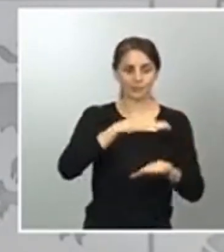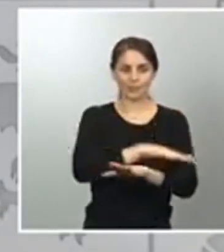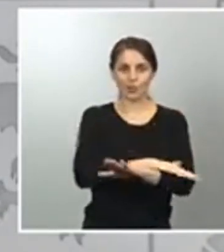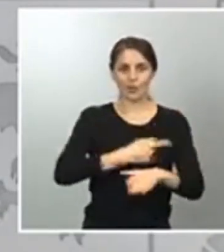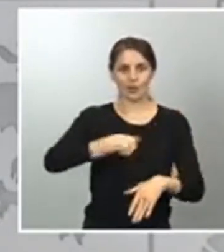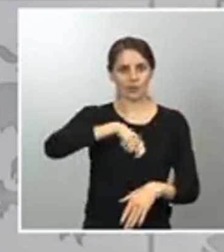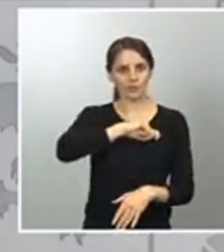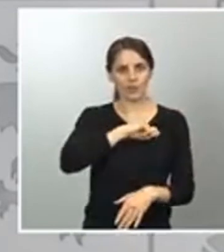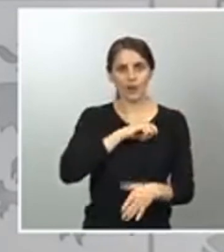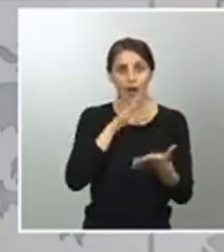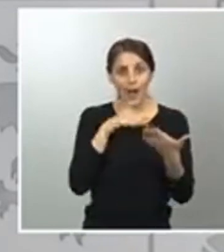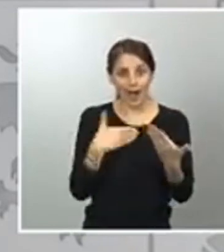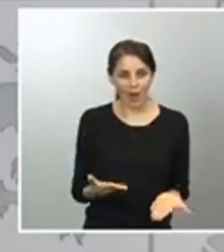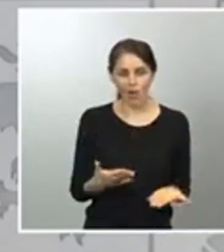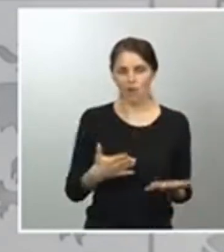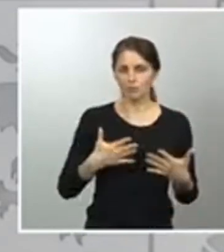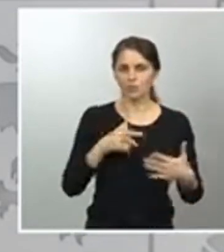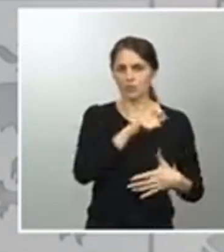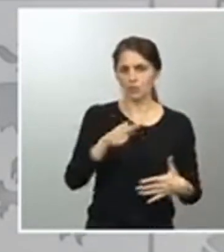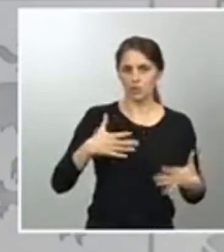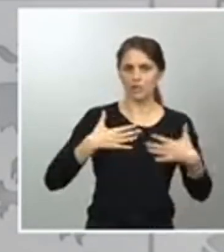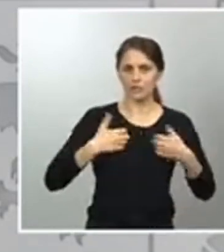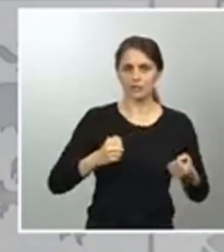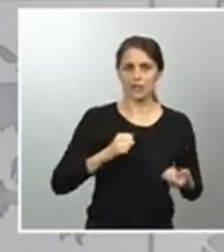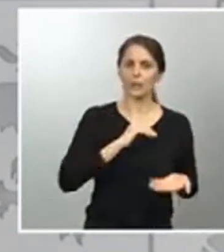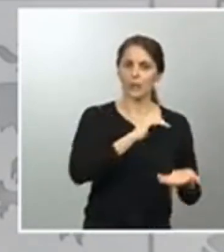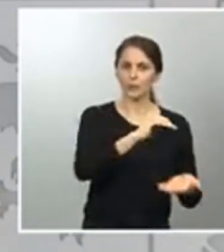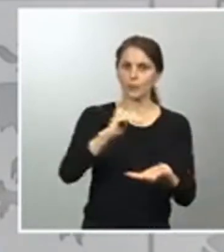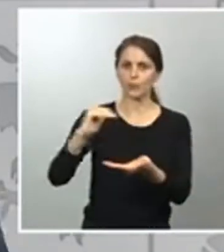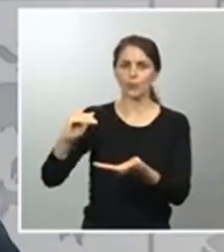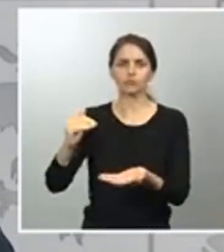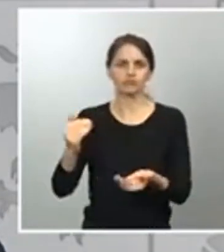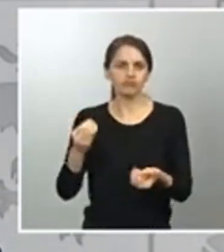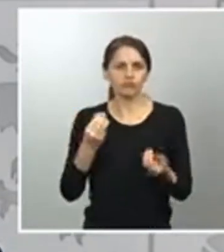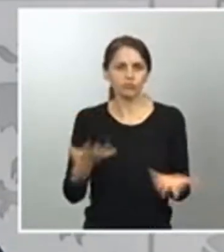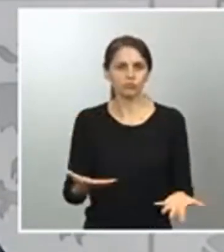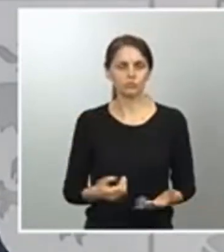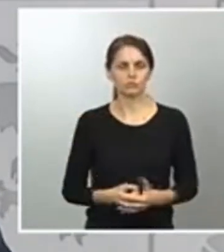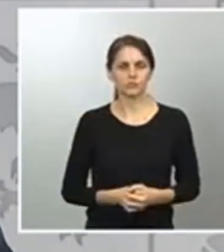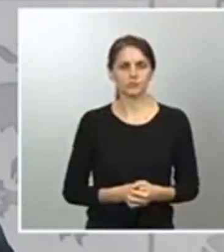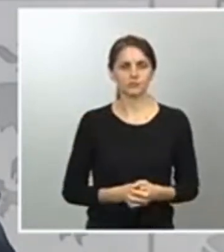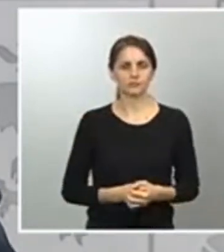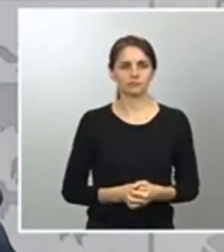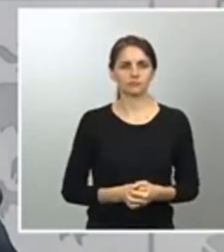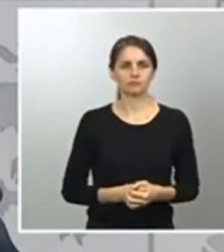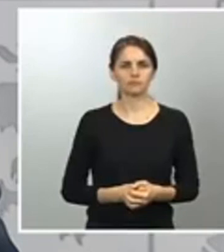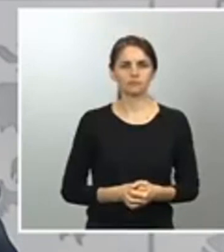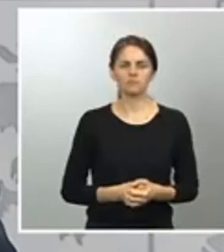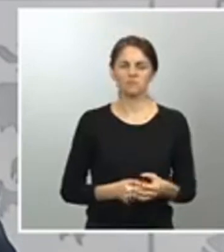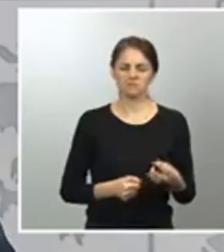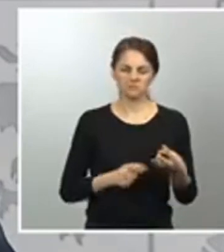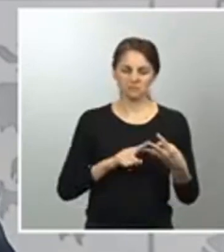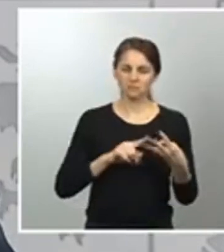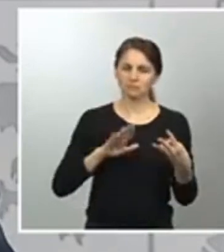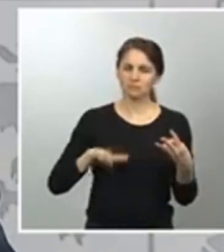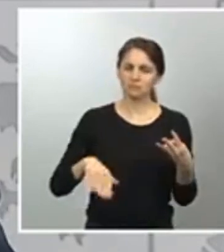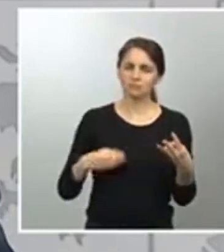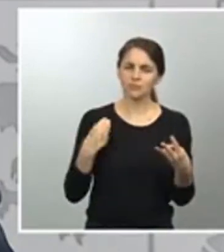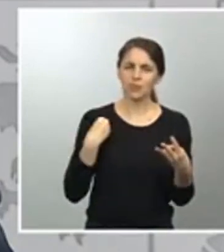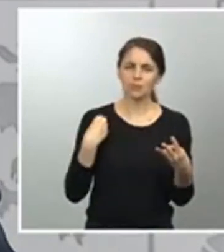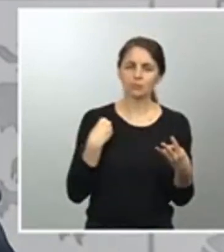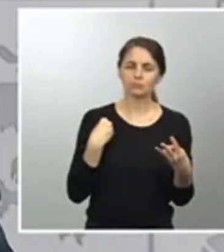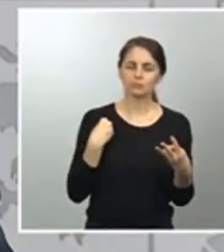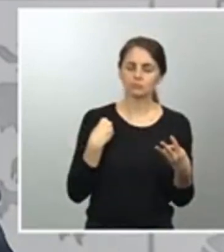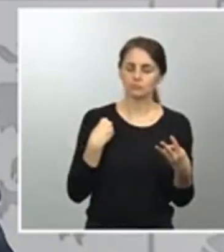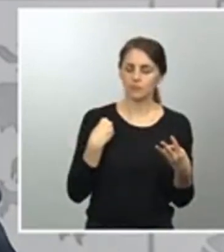está empezando a cubrirse en un amplio espectro. Respecto a la otra de la siguiente de